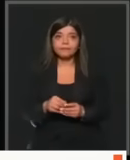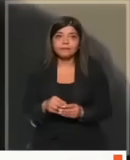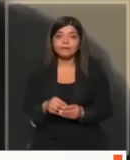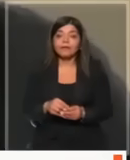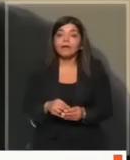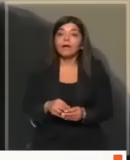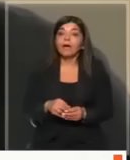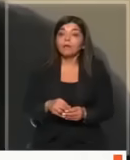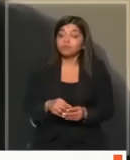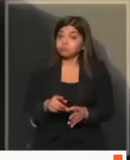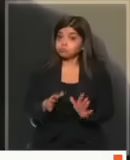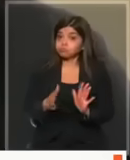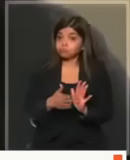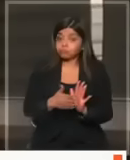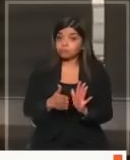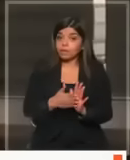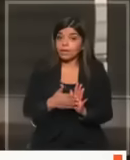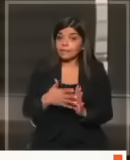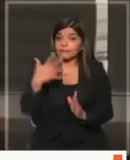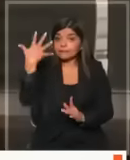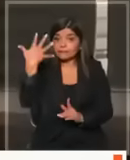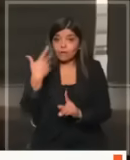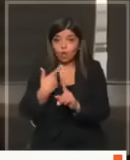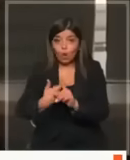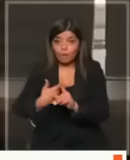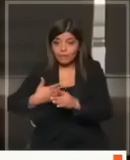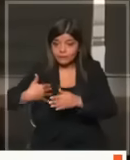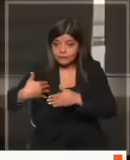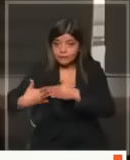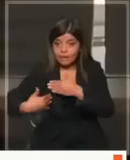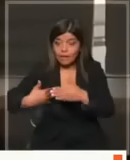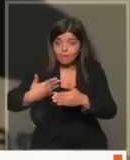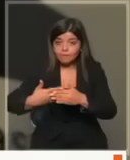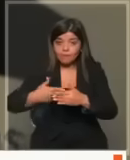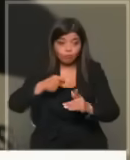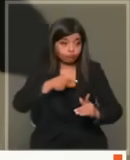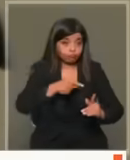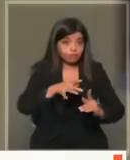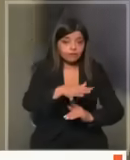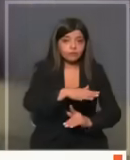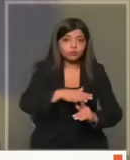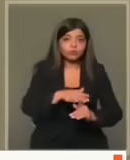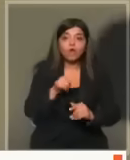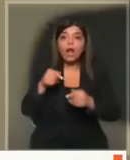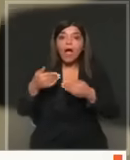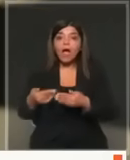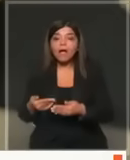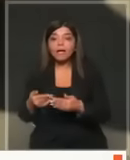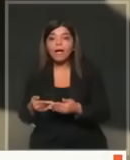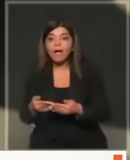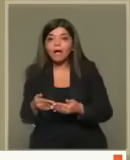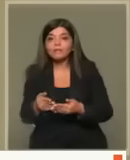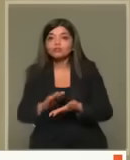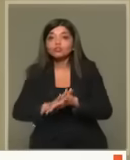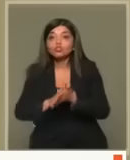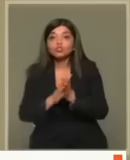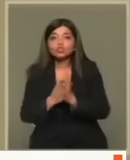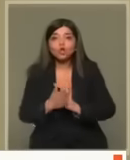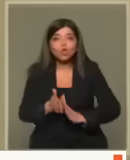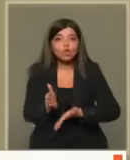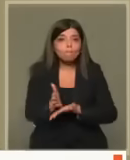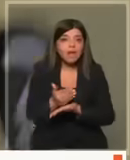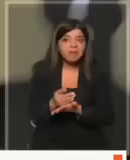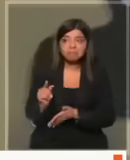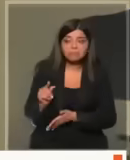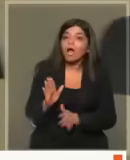Si hay una certeza después de 5 meses que han pasado tras este violento hecho, es que acá no se improvisó nada. El fiscal de